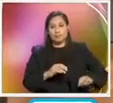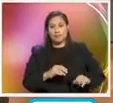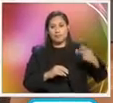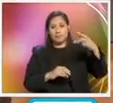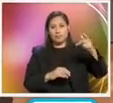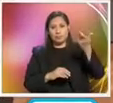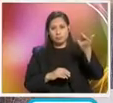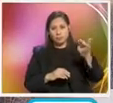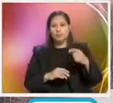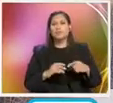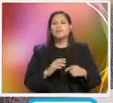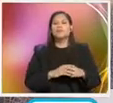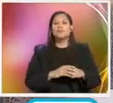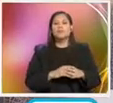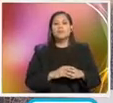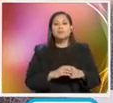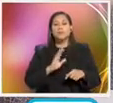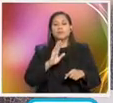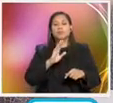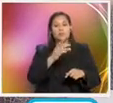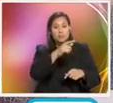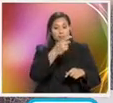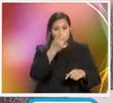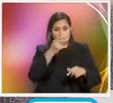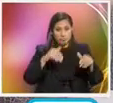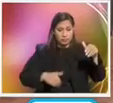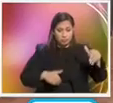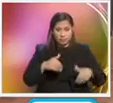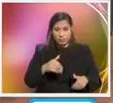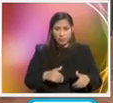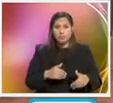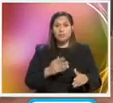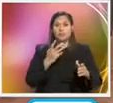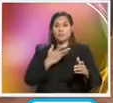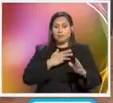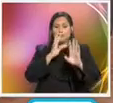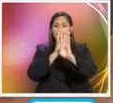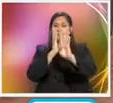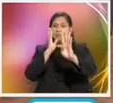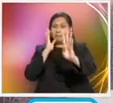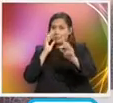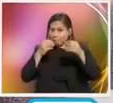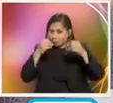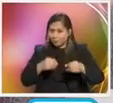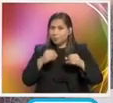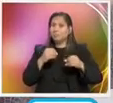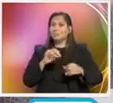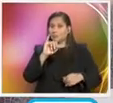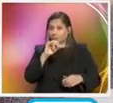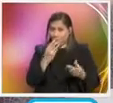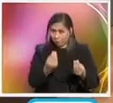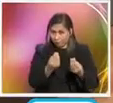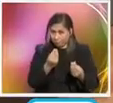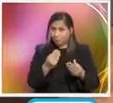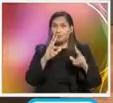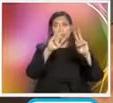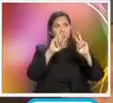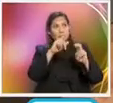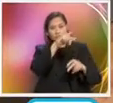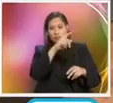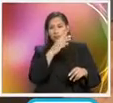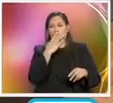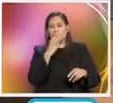Exacto. El prestigio. Oigan, y es una obra de teatro, Mónica, que hay filas para entrar a verla. Es un tema muy fuerte, no es un